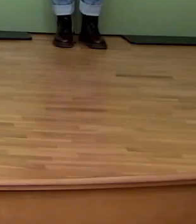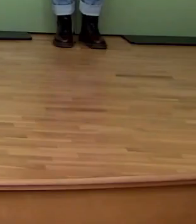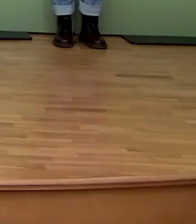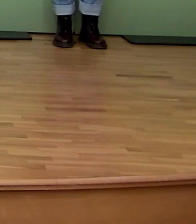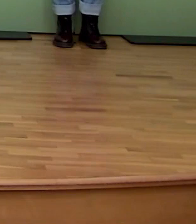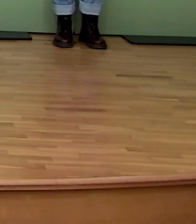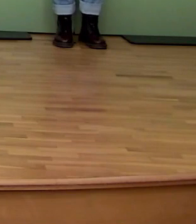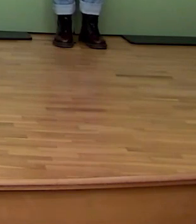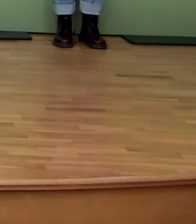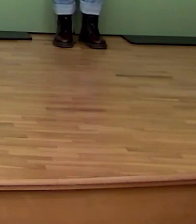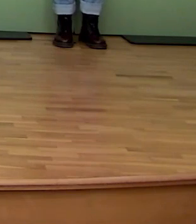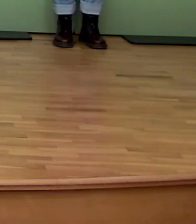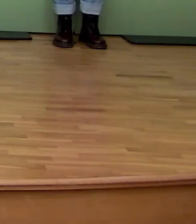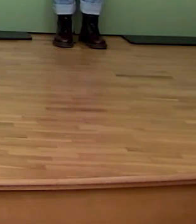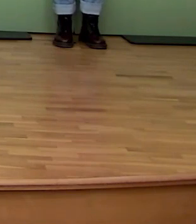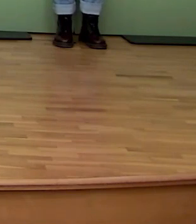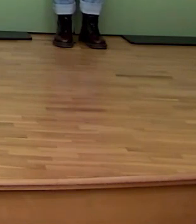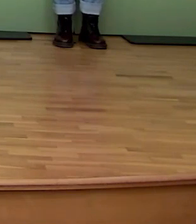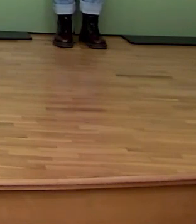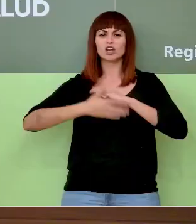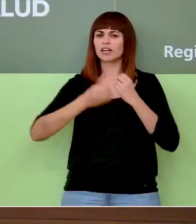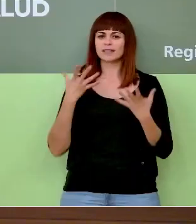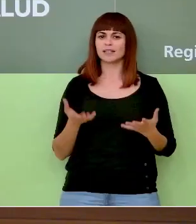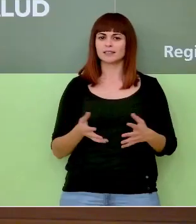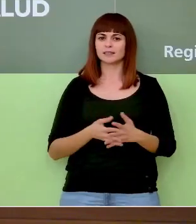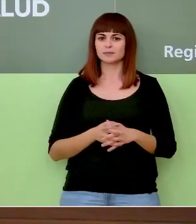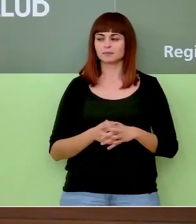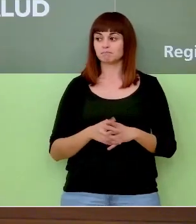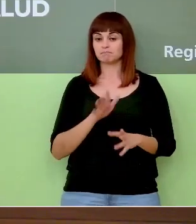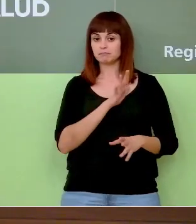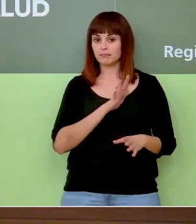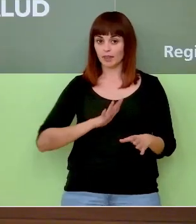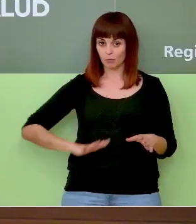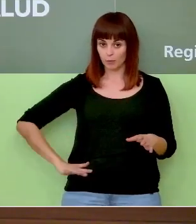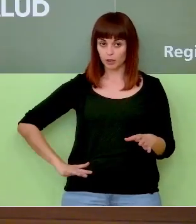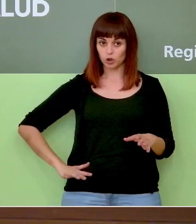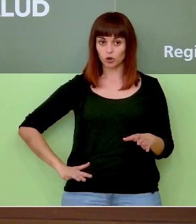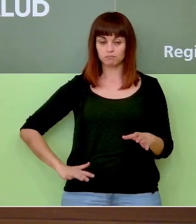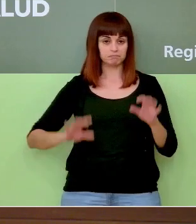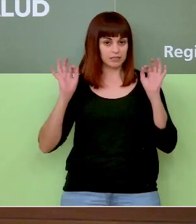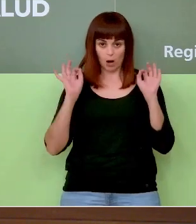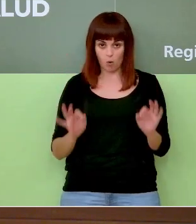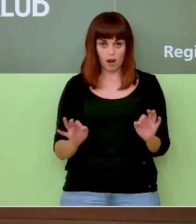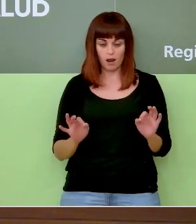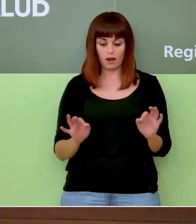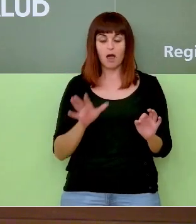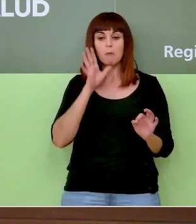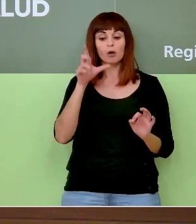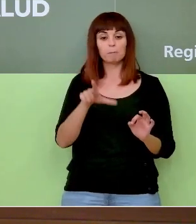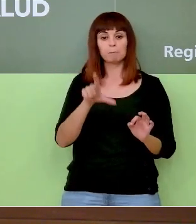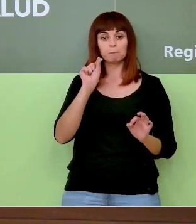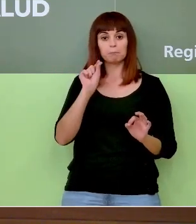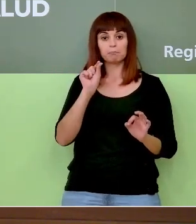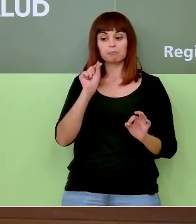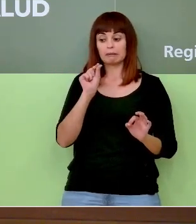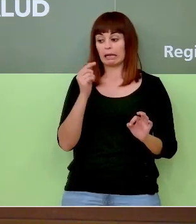saber cómo quedan los municipios con restricciones. Pues de momento tal cual estaban, porque la nueva toma de medidas no ha